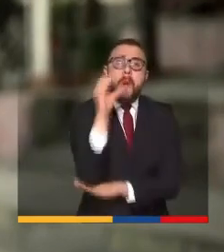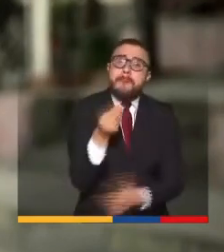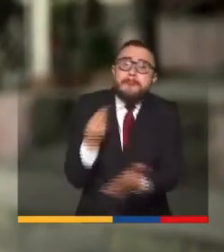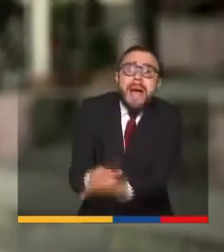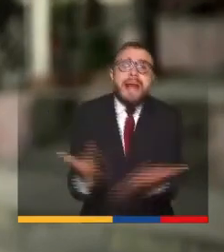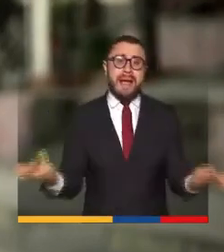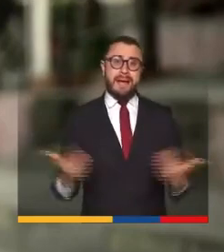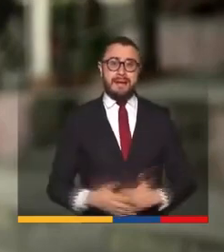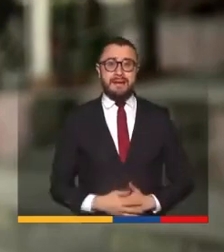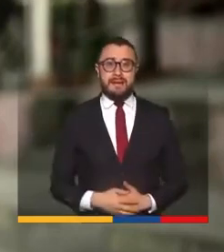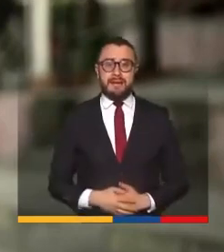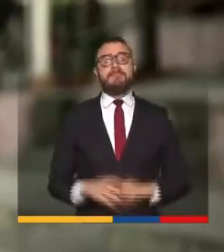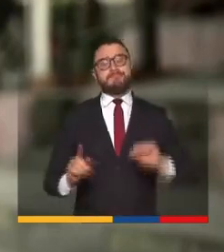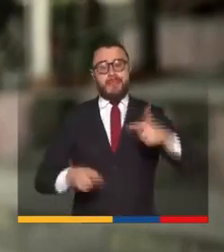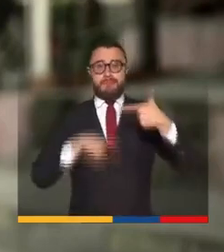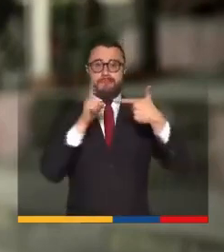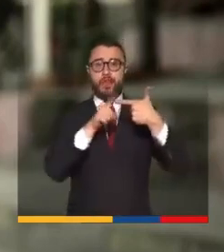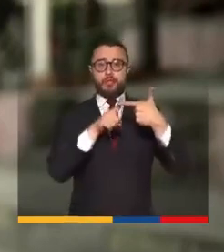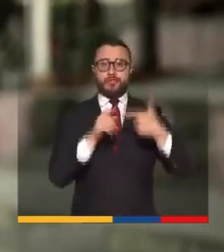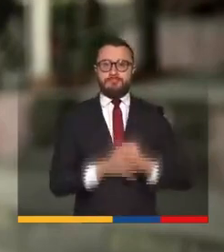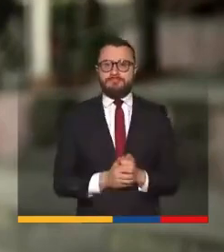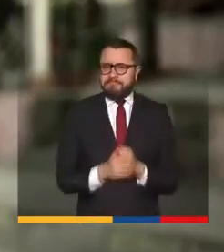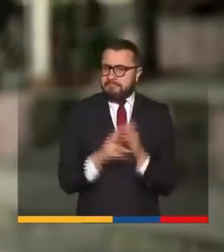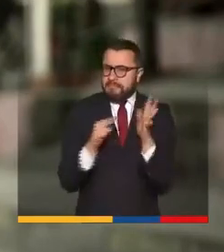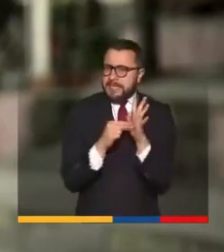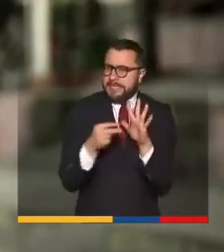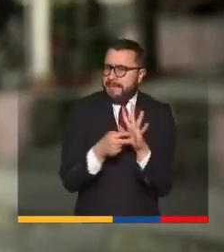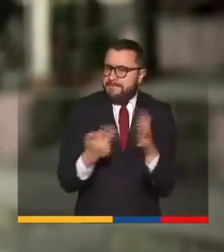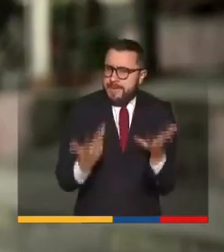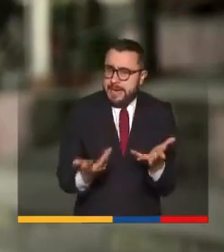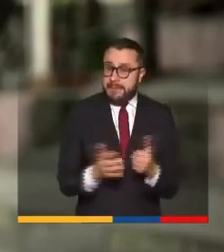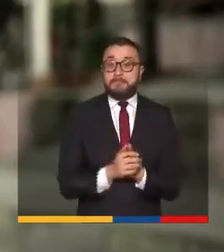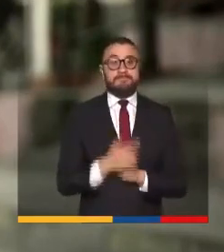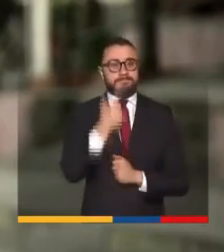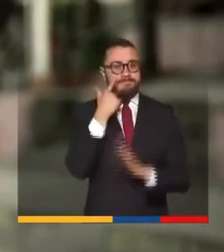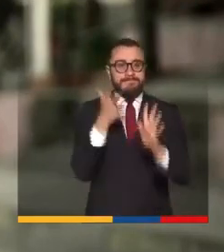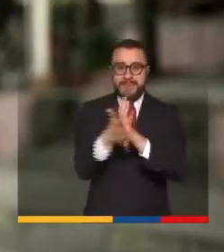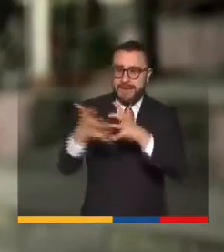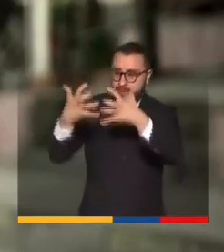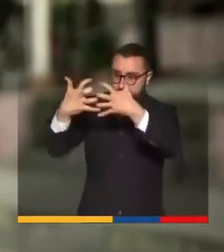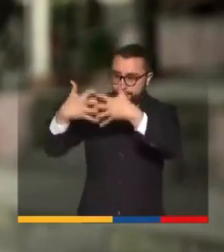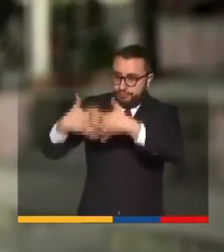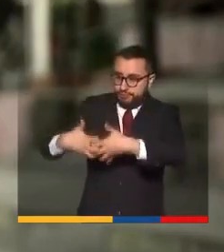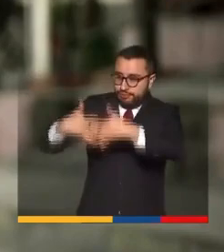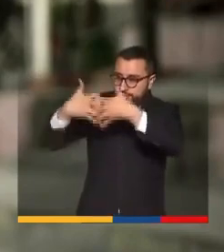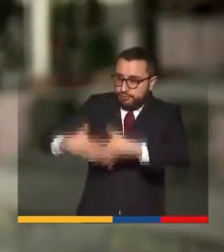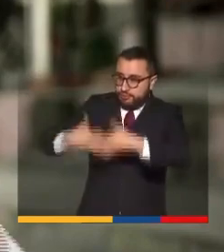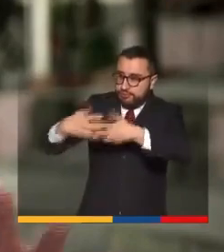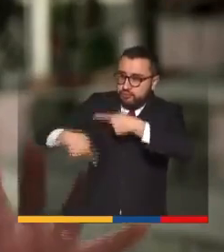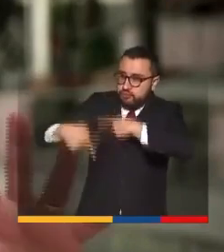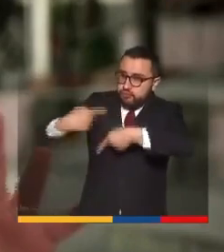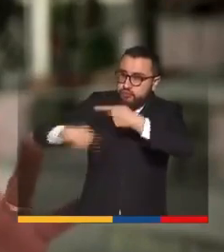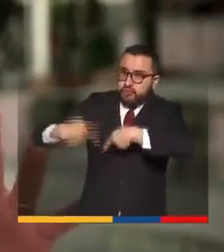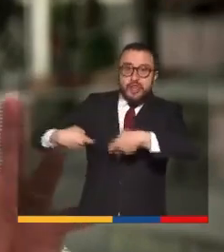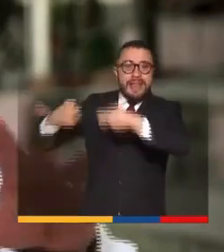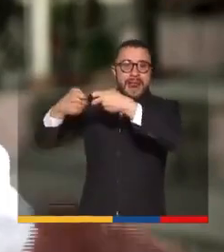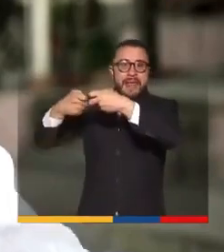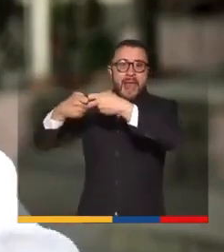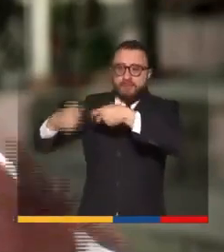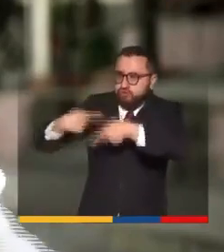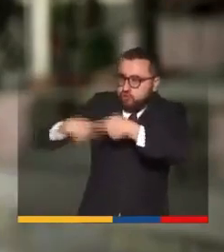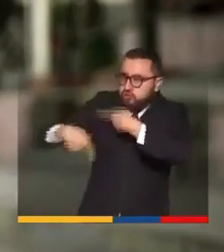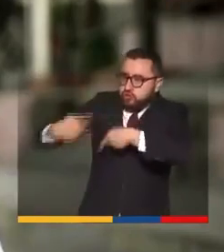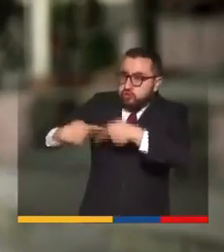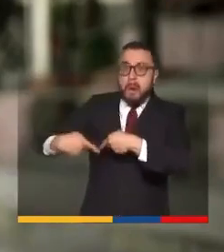Dos. ¿Qué significa esto? Que una empresa en Colombia puede producir energía a un precio bajo, a